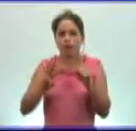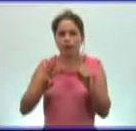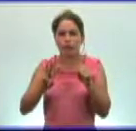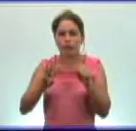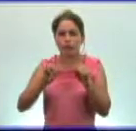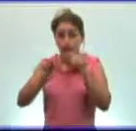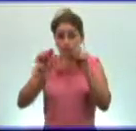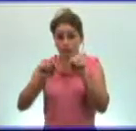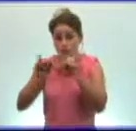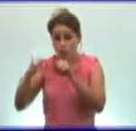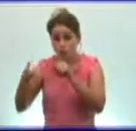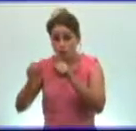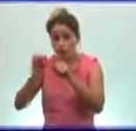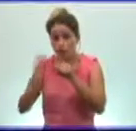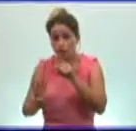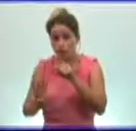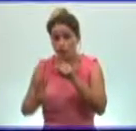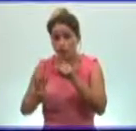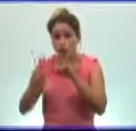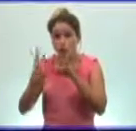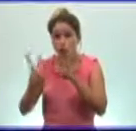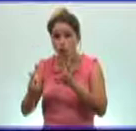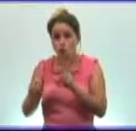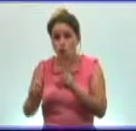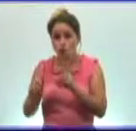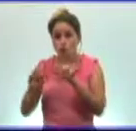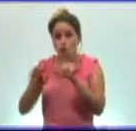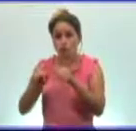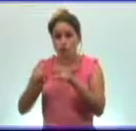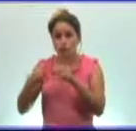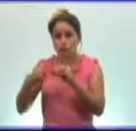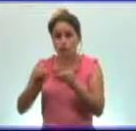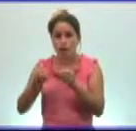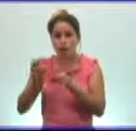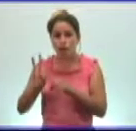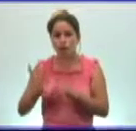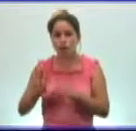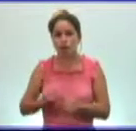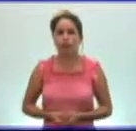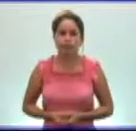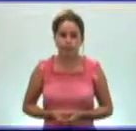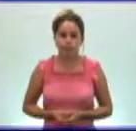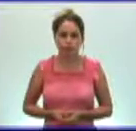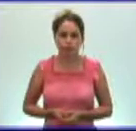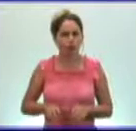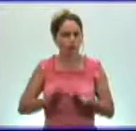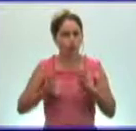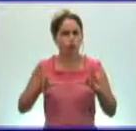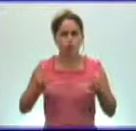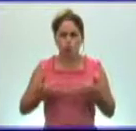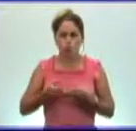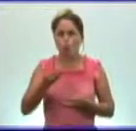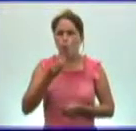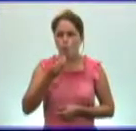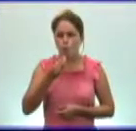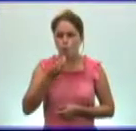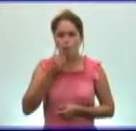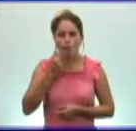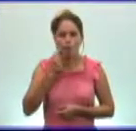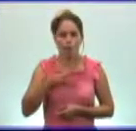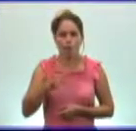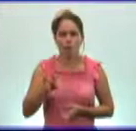que el número de oxidación de hierro sería 3. También lo pueden encontrar en su libro de texto de 10º